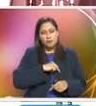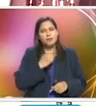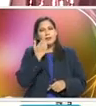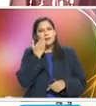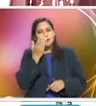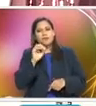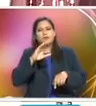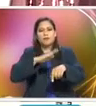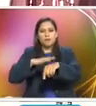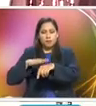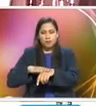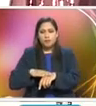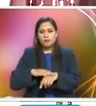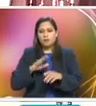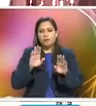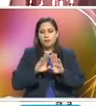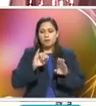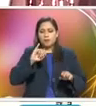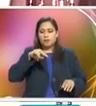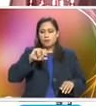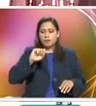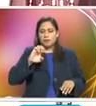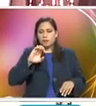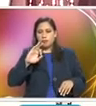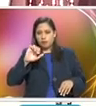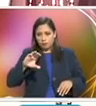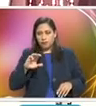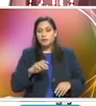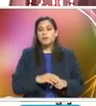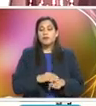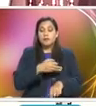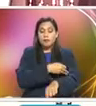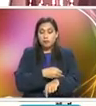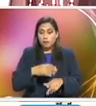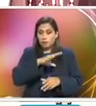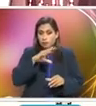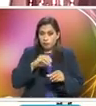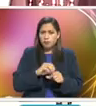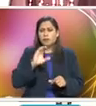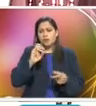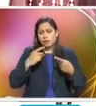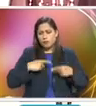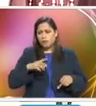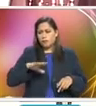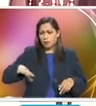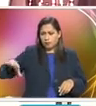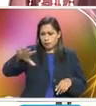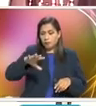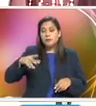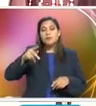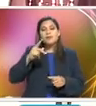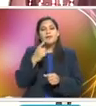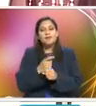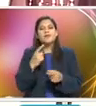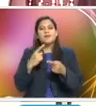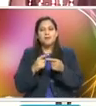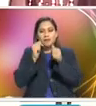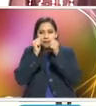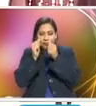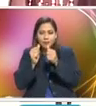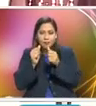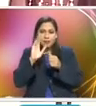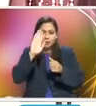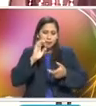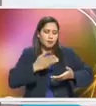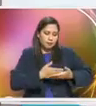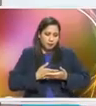estamos promoviendo como INCEPAC es que familias enteras, comunidades enteras, pero priorizando la atención que se le da a